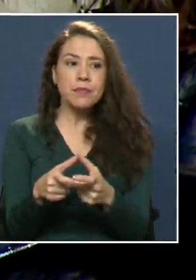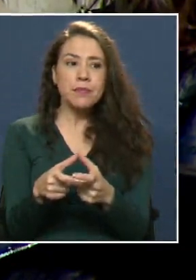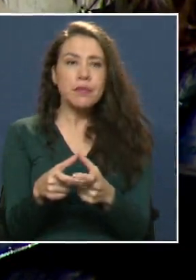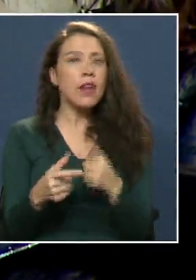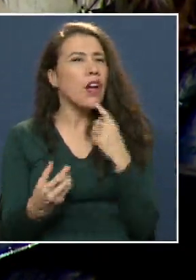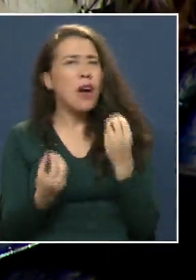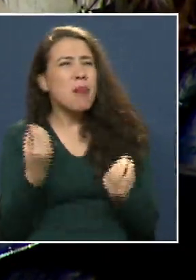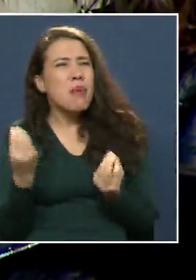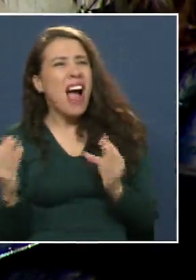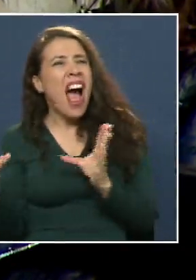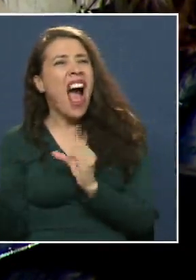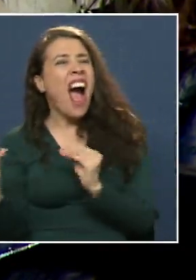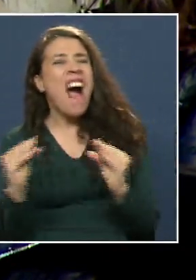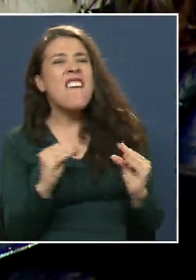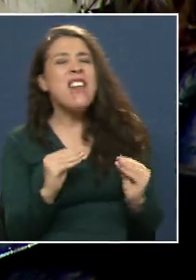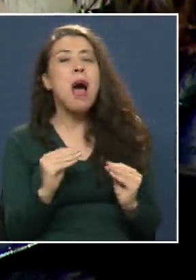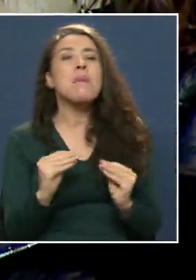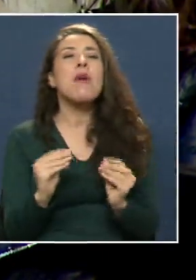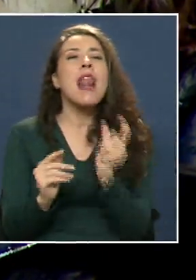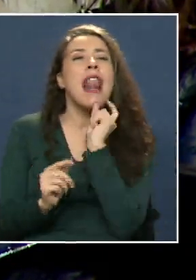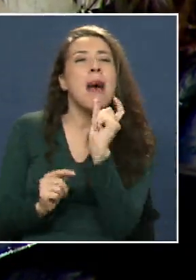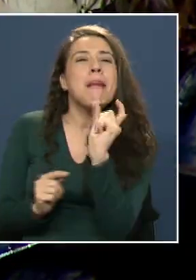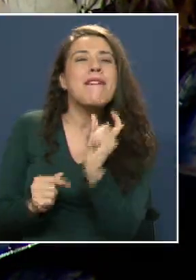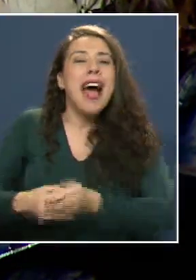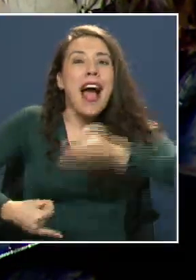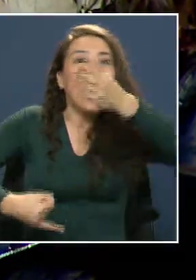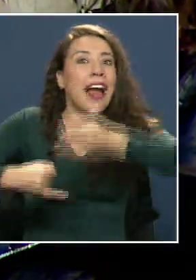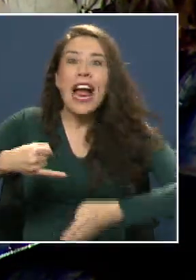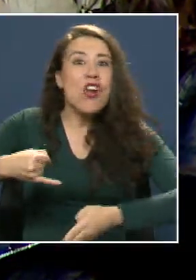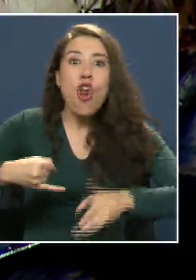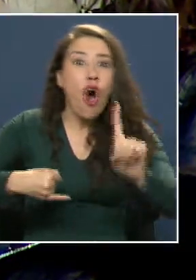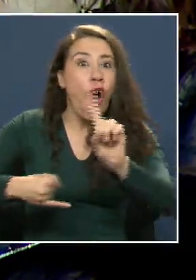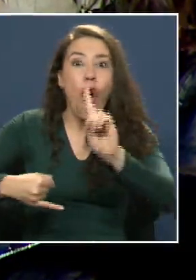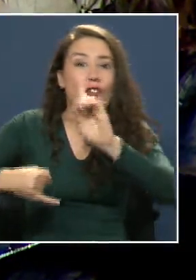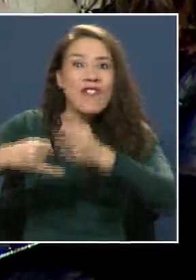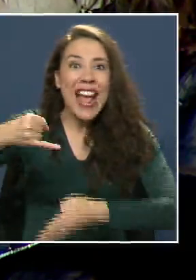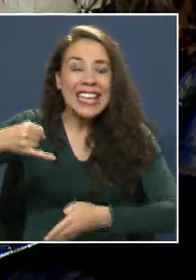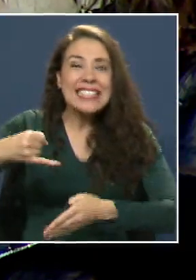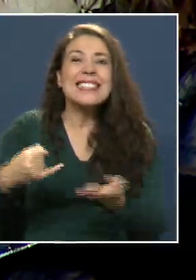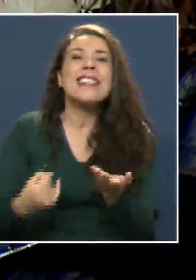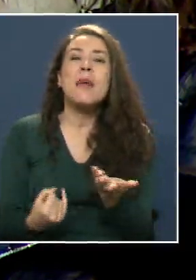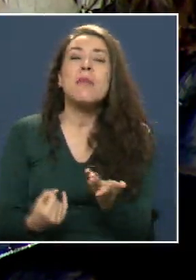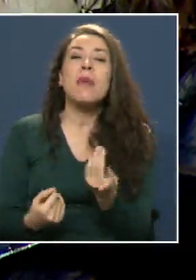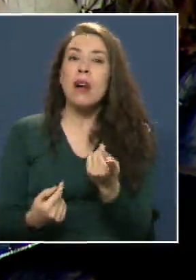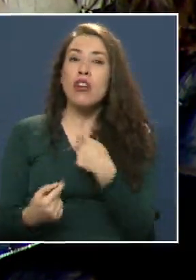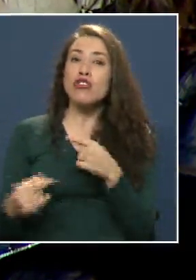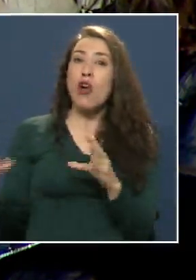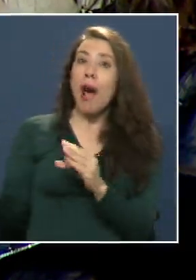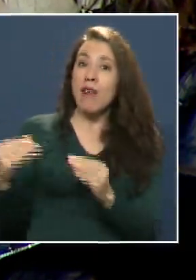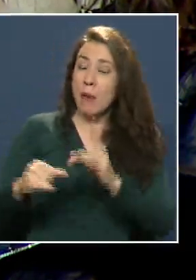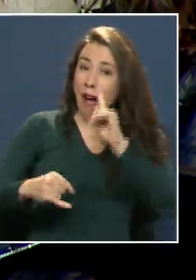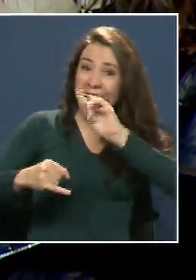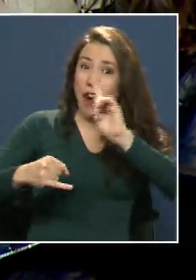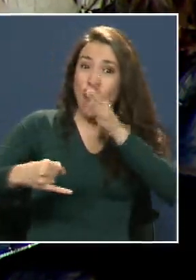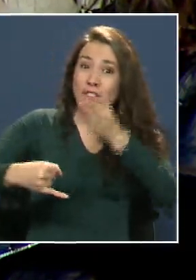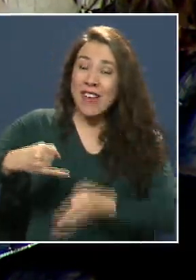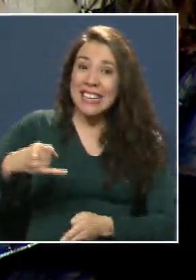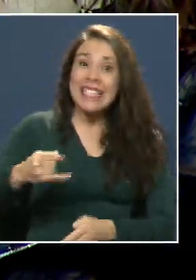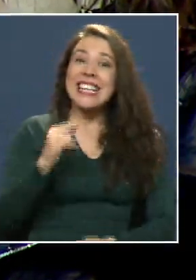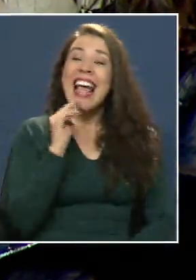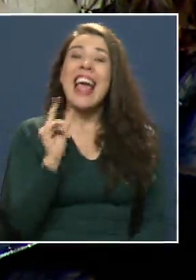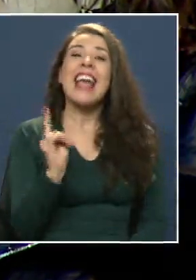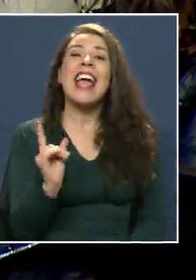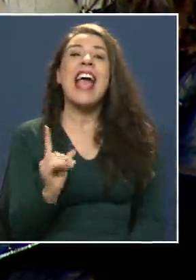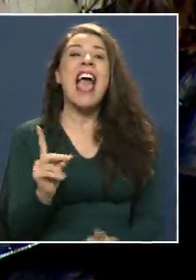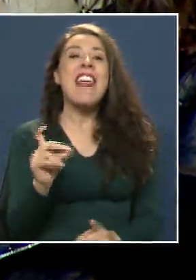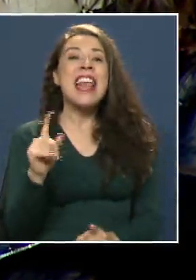¿Por qué estamos hablando de imprescriptibilidad? No estamos hablando de imprescriptibilidad de los delitos sexuales en perjuicio de menores